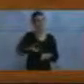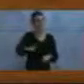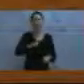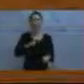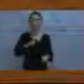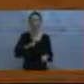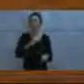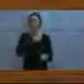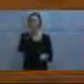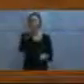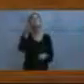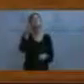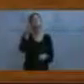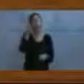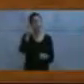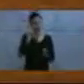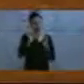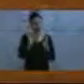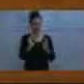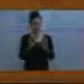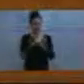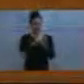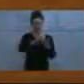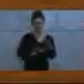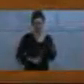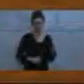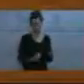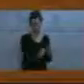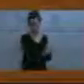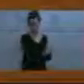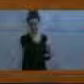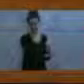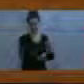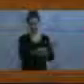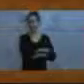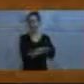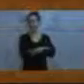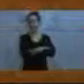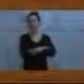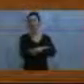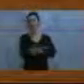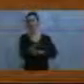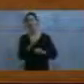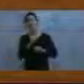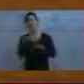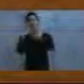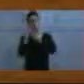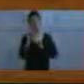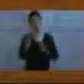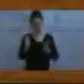porque fíjense lo que dice el informe del Gobierno, o de quien se lo haga al Gobierno.